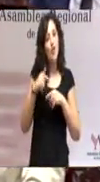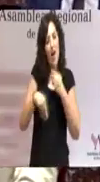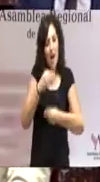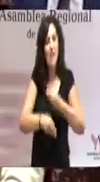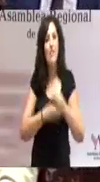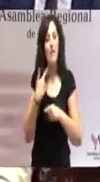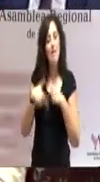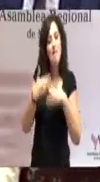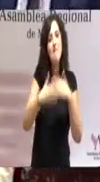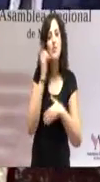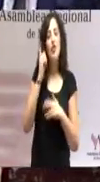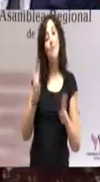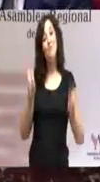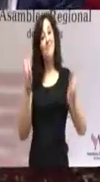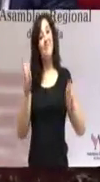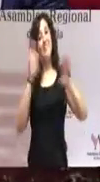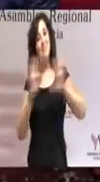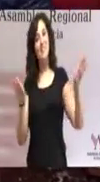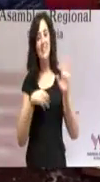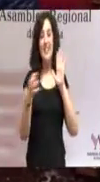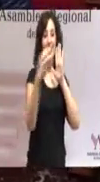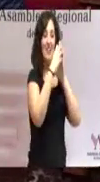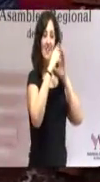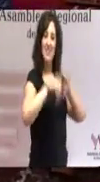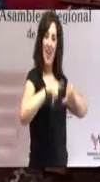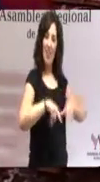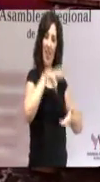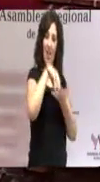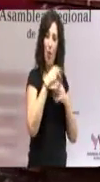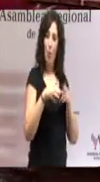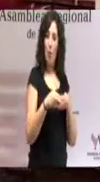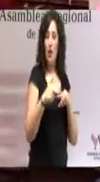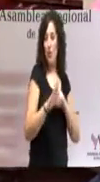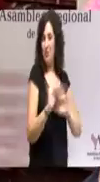formar parte de un eslogan con pegatina en la sede de un partido político.